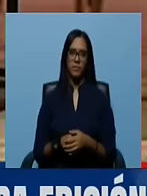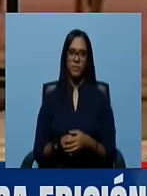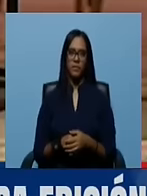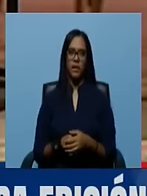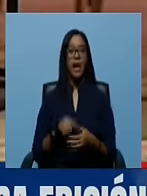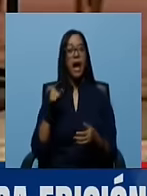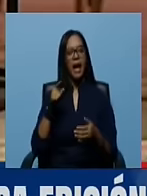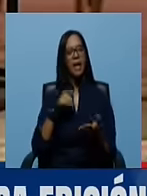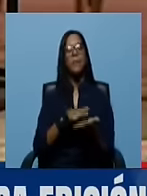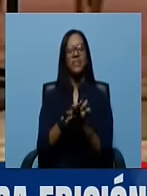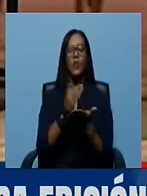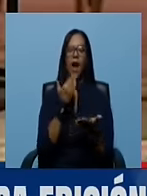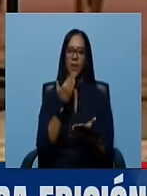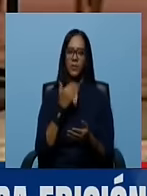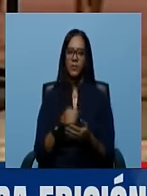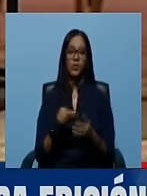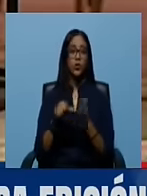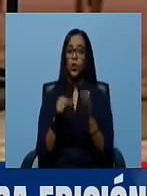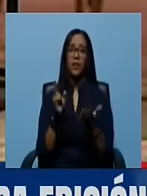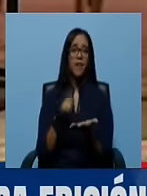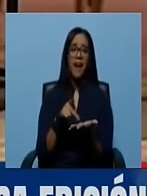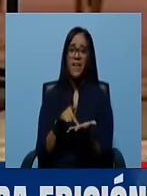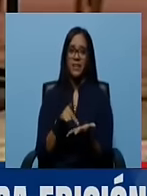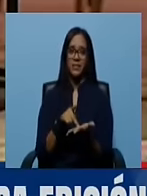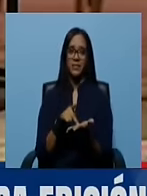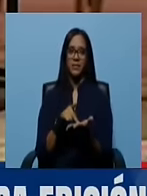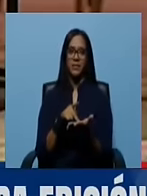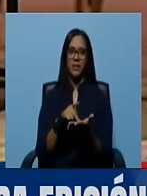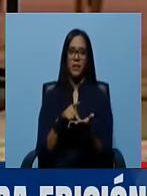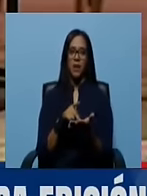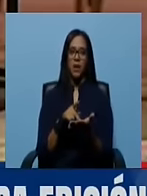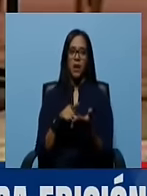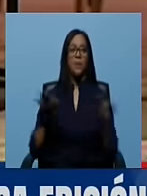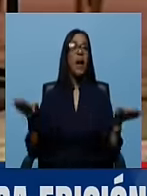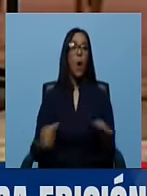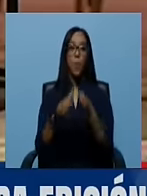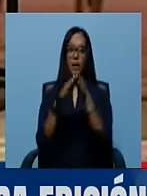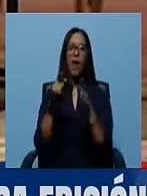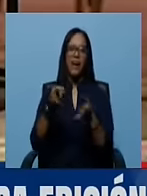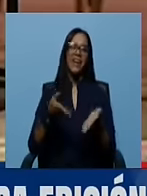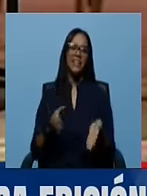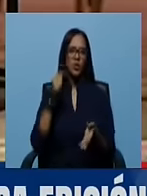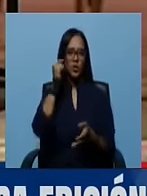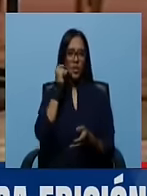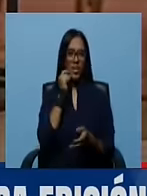Ahí pasó algo. Donde vaya. Si usted va para Cumaná, ahí nació Sucre.